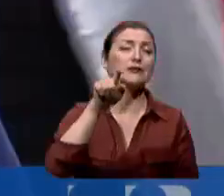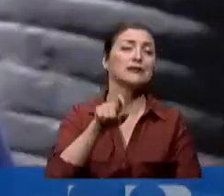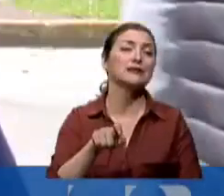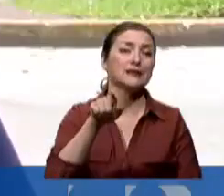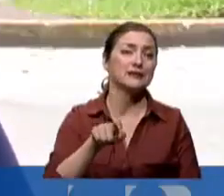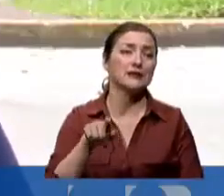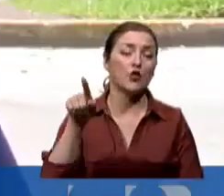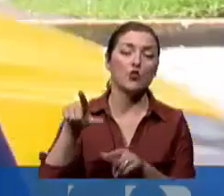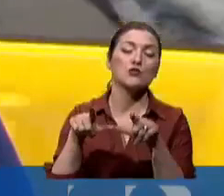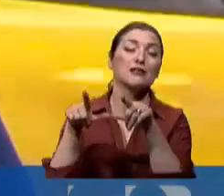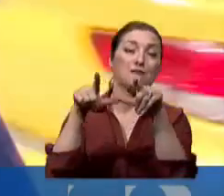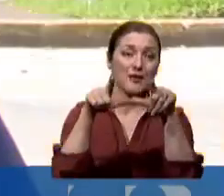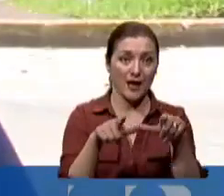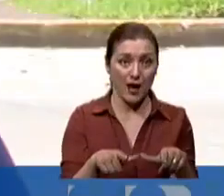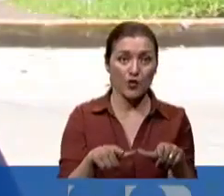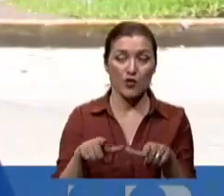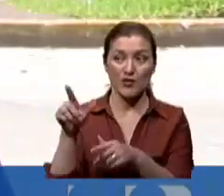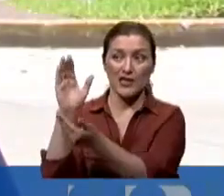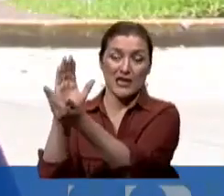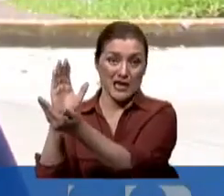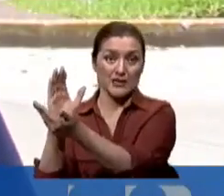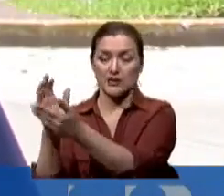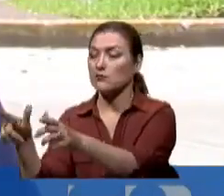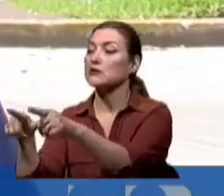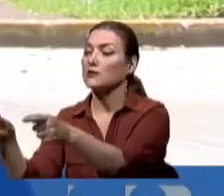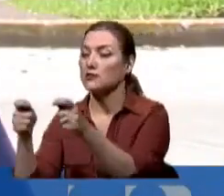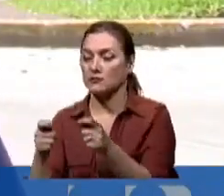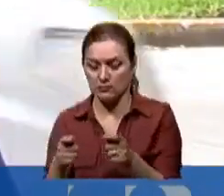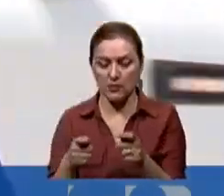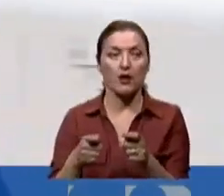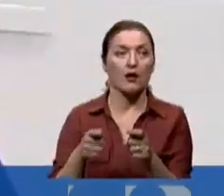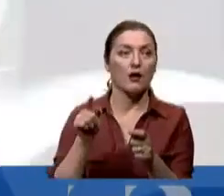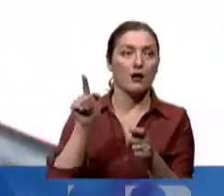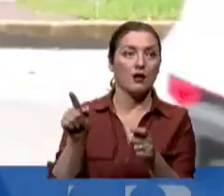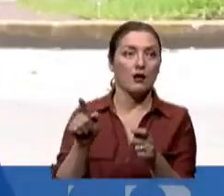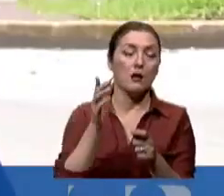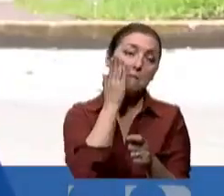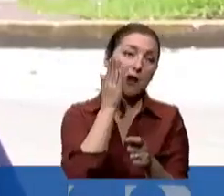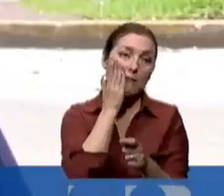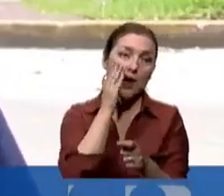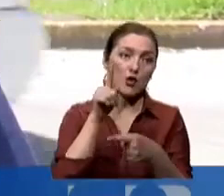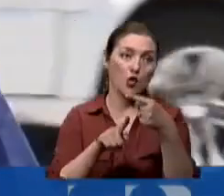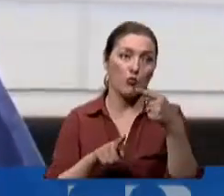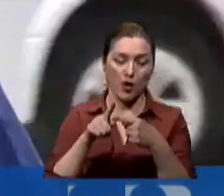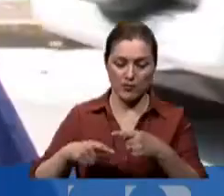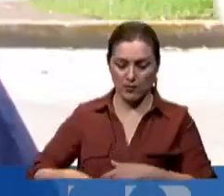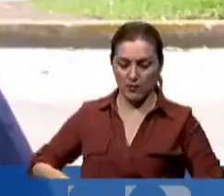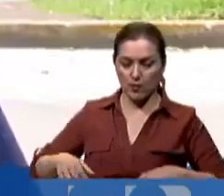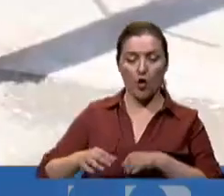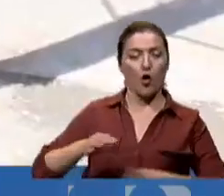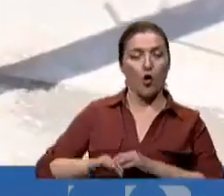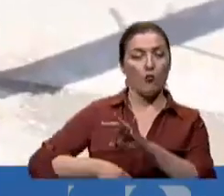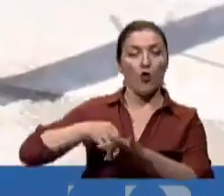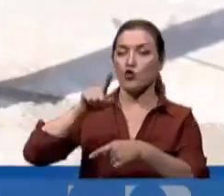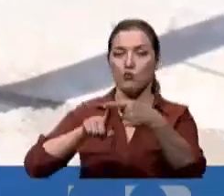necesitamos un certificado del HCAN que me digan, señora, la señora Marjorie no es compatible con la nena para seguir haciendo los